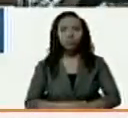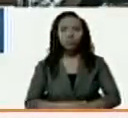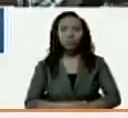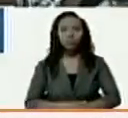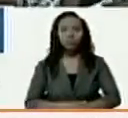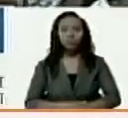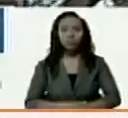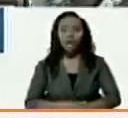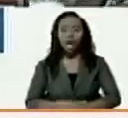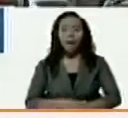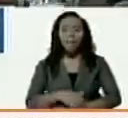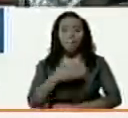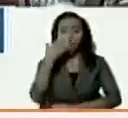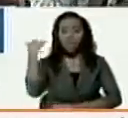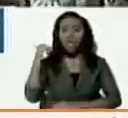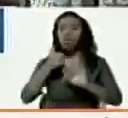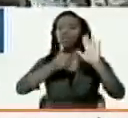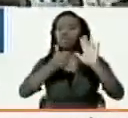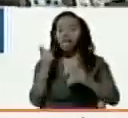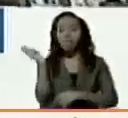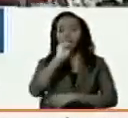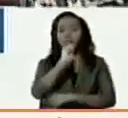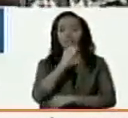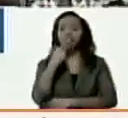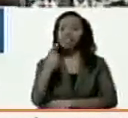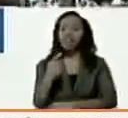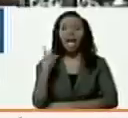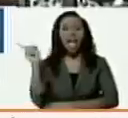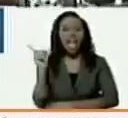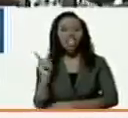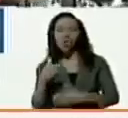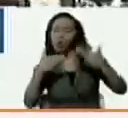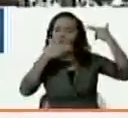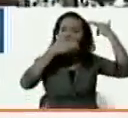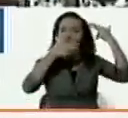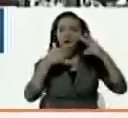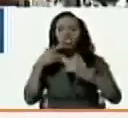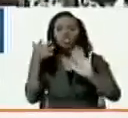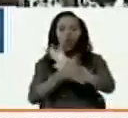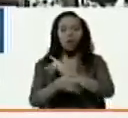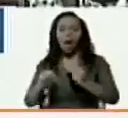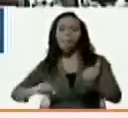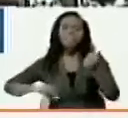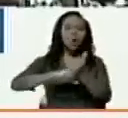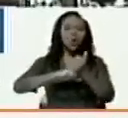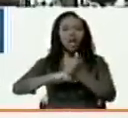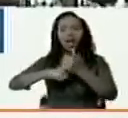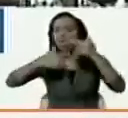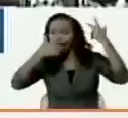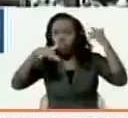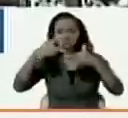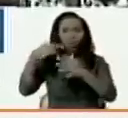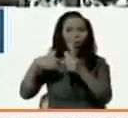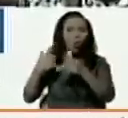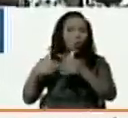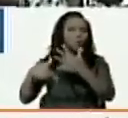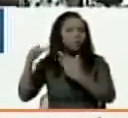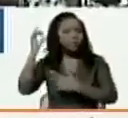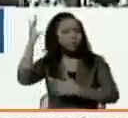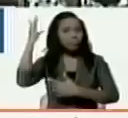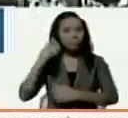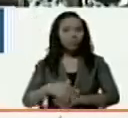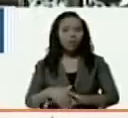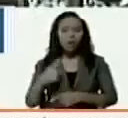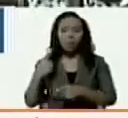Decían hace 6 meses, esas sanciones son para los delincuentes, narcotraficantes que apoyan al terrorismo, qué sé yo. Y de repente Estados Unidos